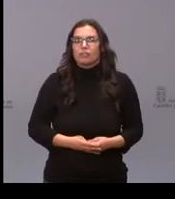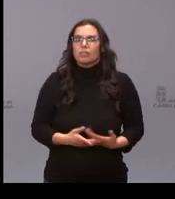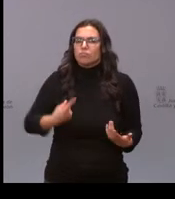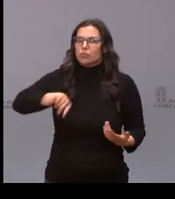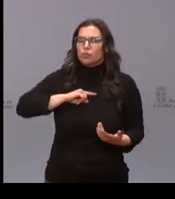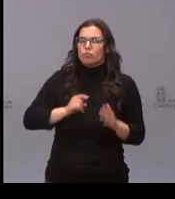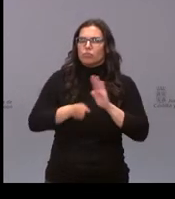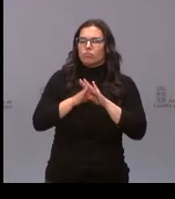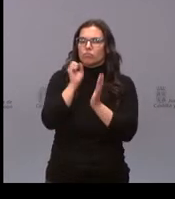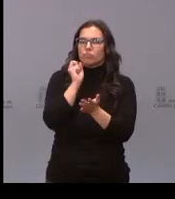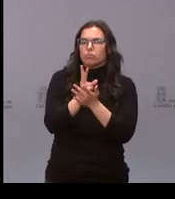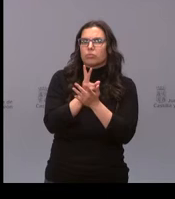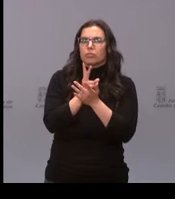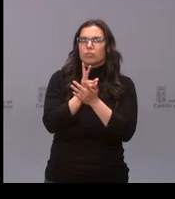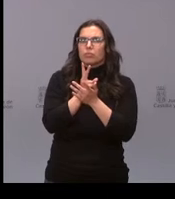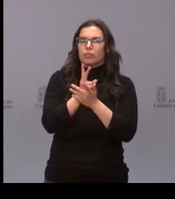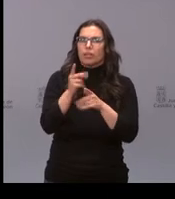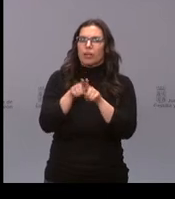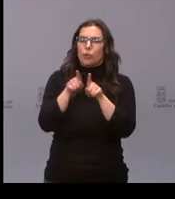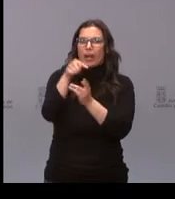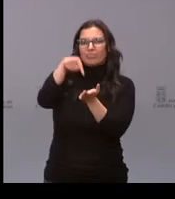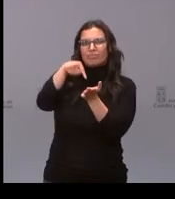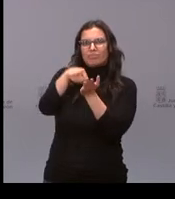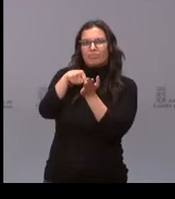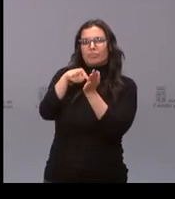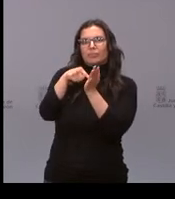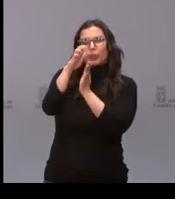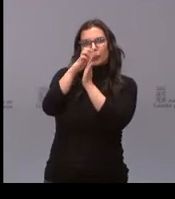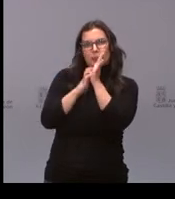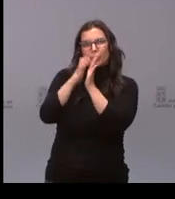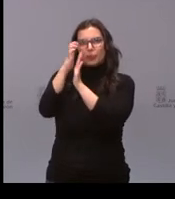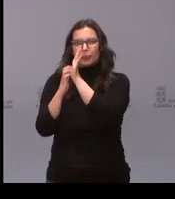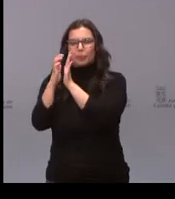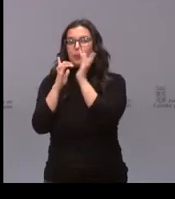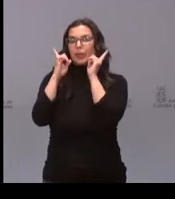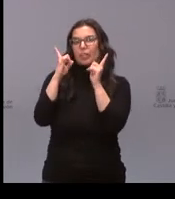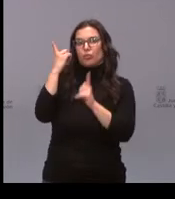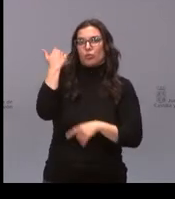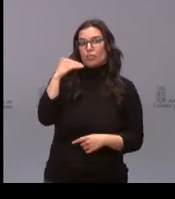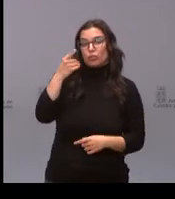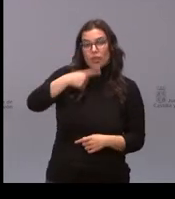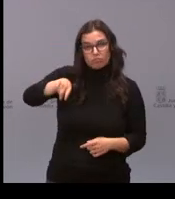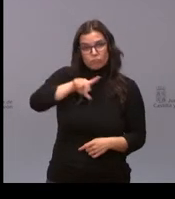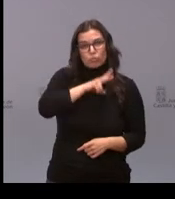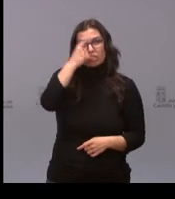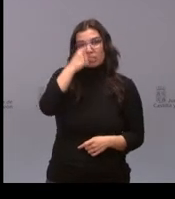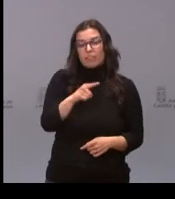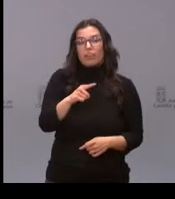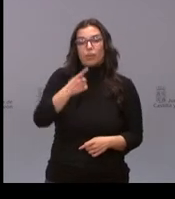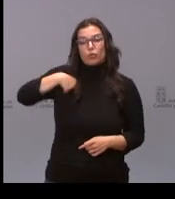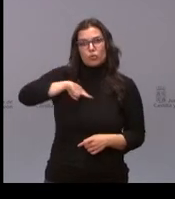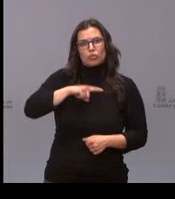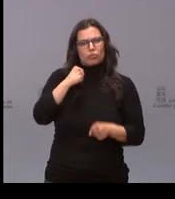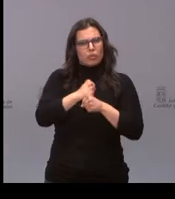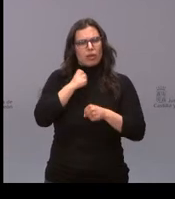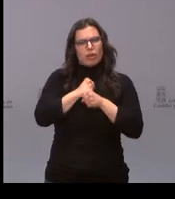seguimos apostando por la discriminación fiscal positiva en el caso de Soria. Saben ustedes que estamos